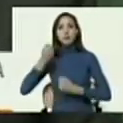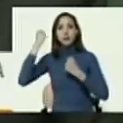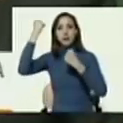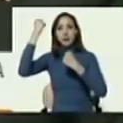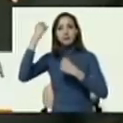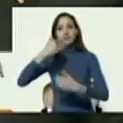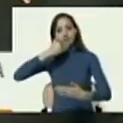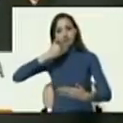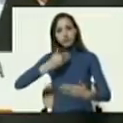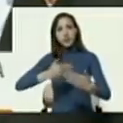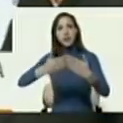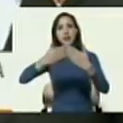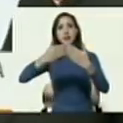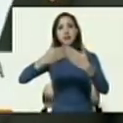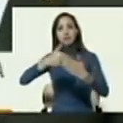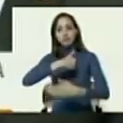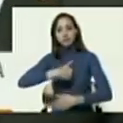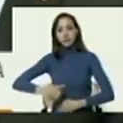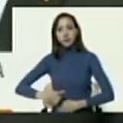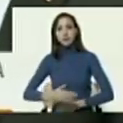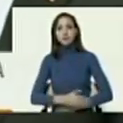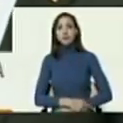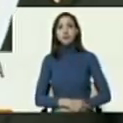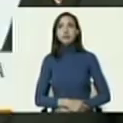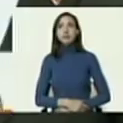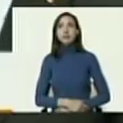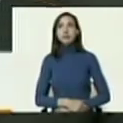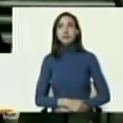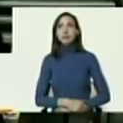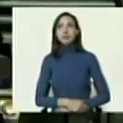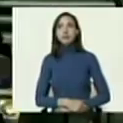venceremos. Muchas gracias, señor presidente. Doy las gracias